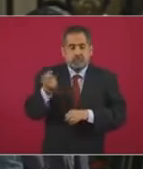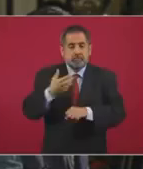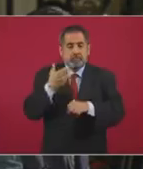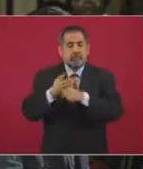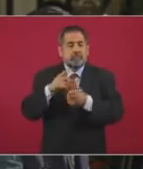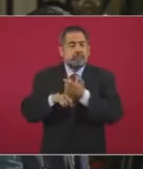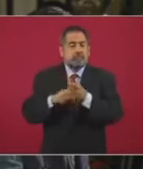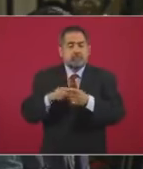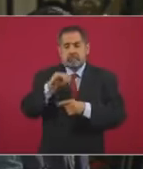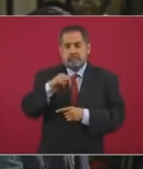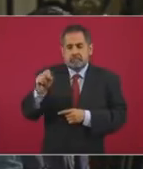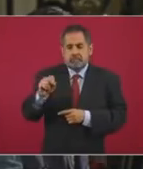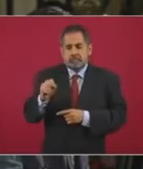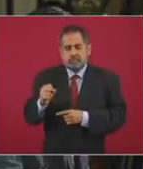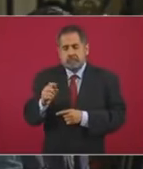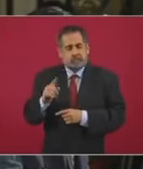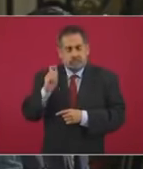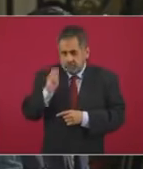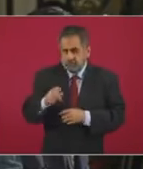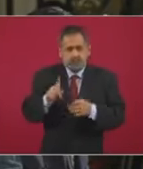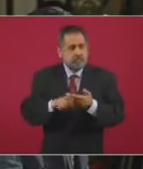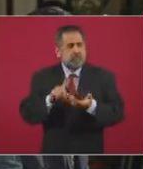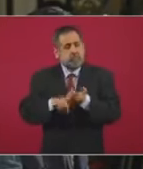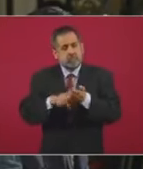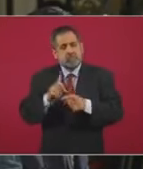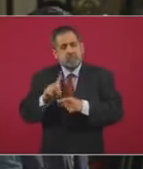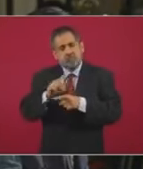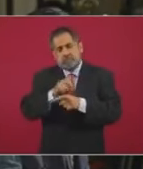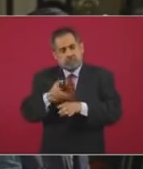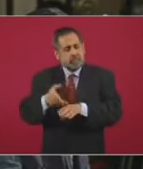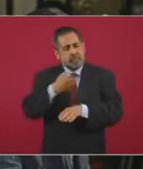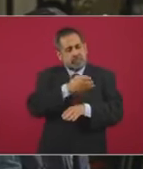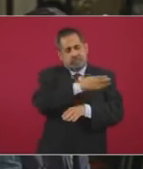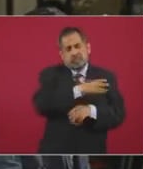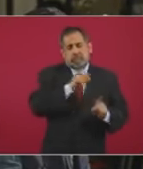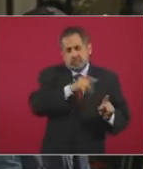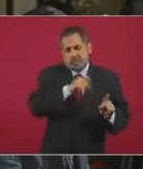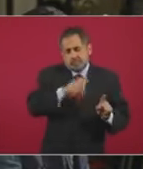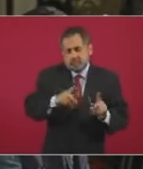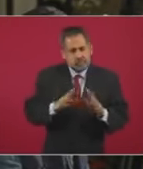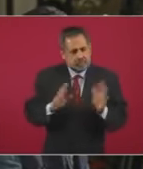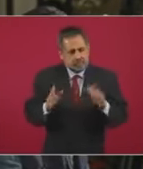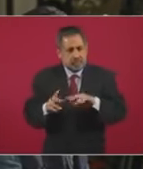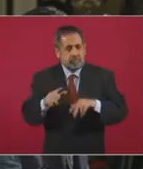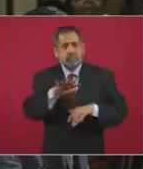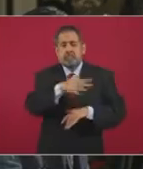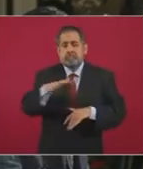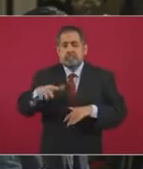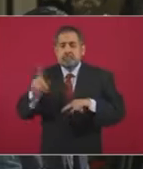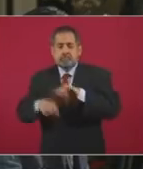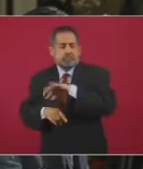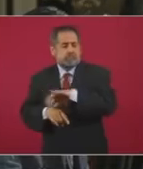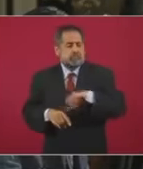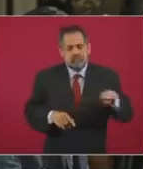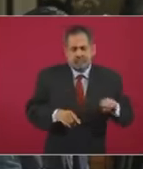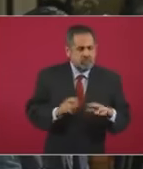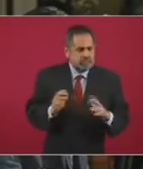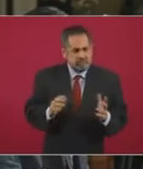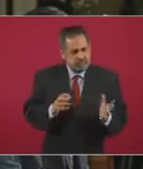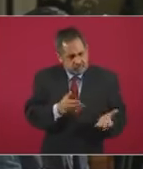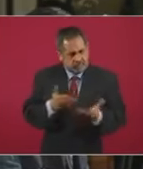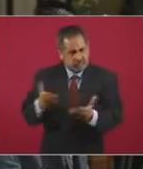secretario del IMSS, sino que es un caso viejo. Sin embargo, aprovechando que Los Cabos